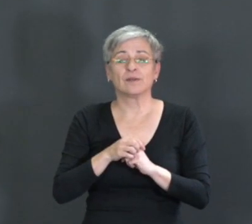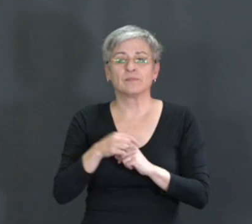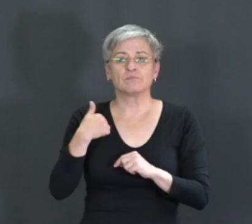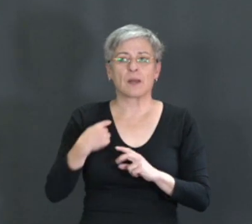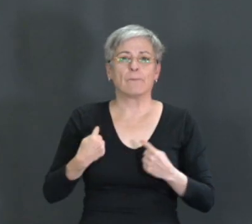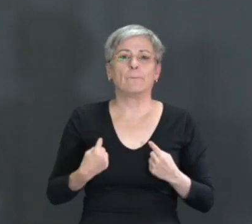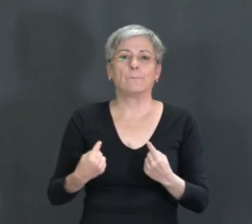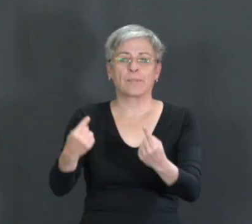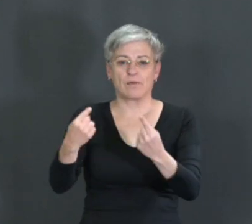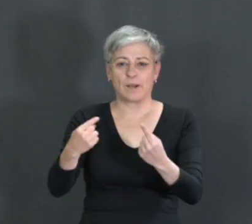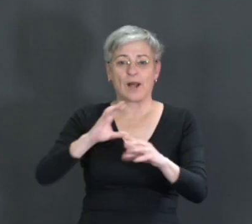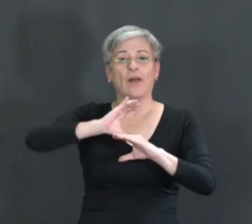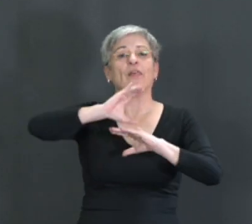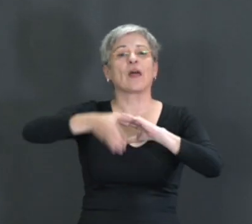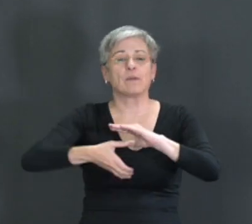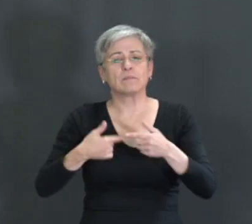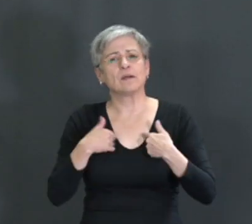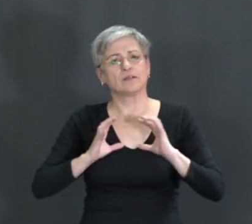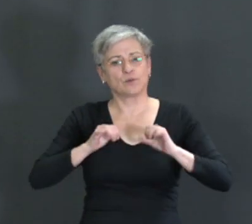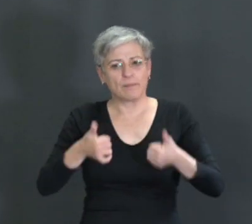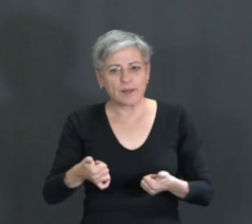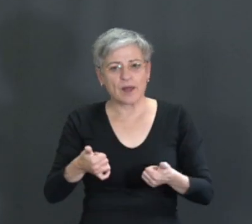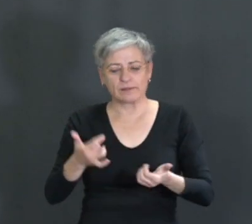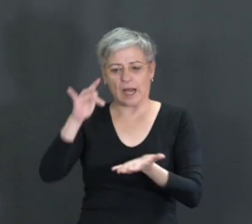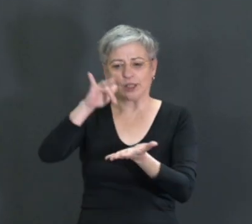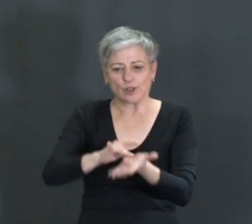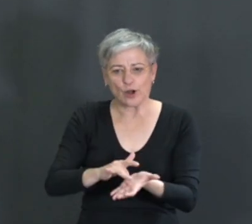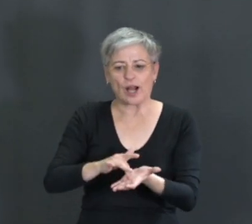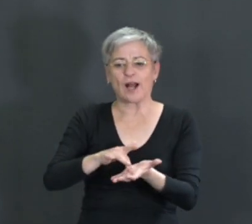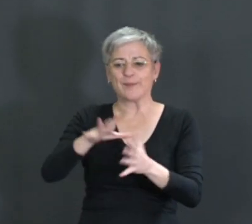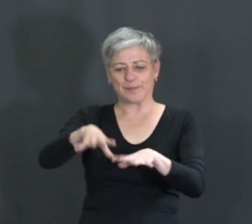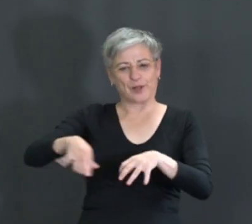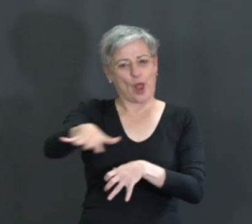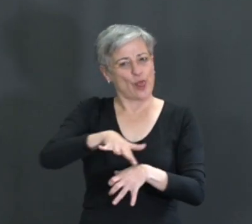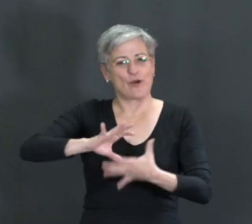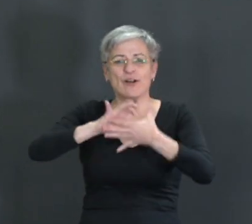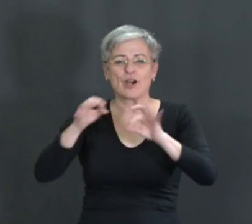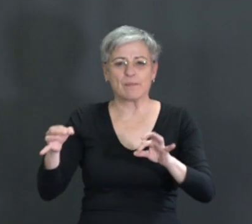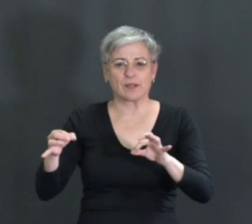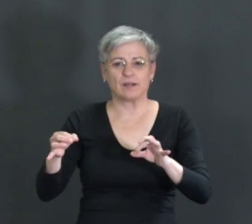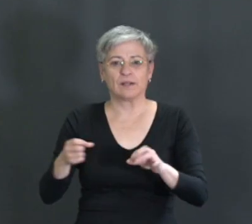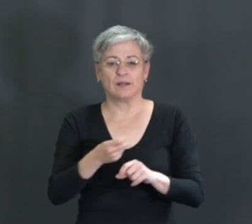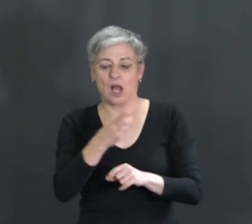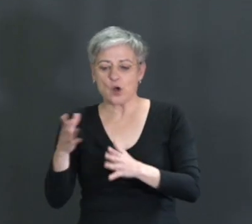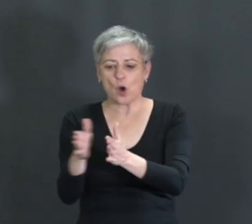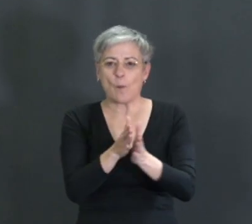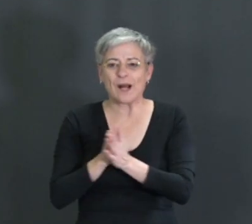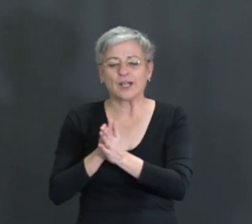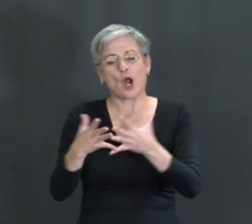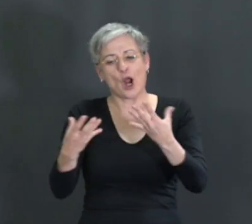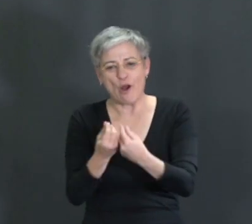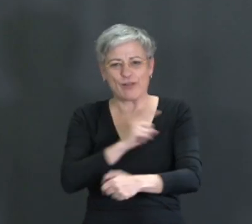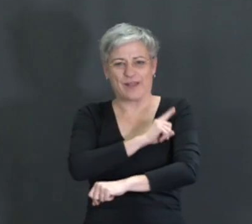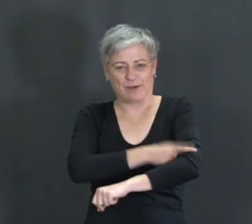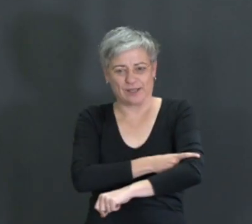la primera vez que el CEAPAD estuvo presente con un stand, estuvo en la Villa Olímpica, y los compañeros que pudieron estar conviviendo con los